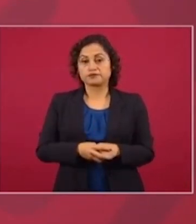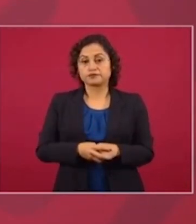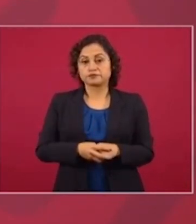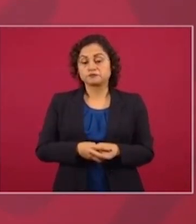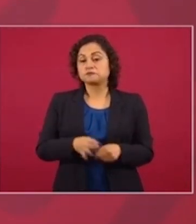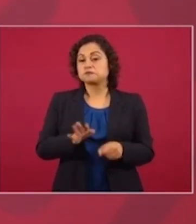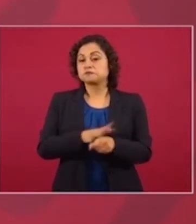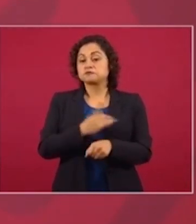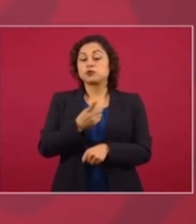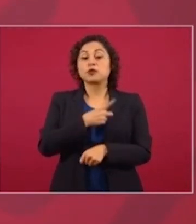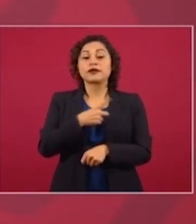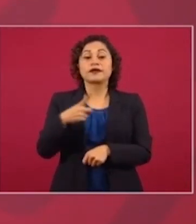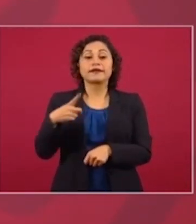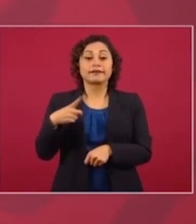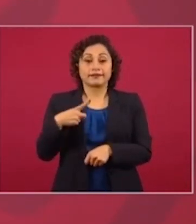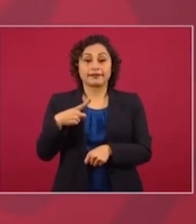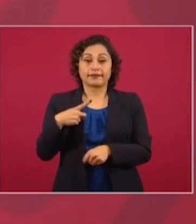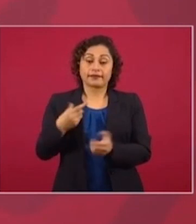un